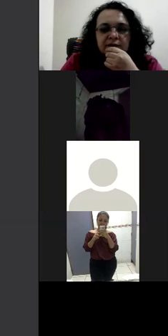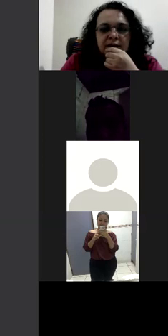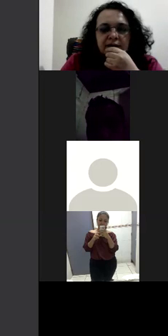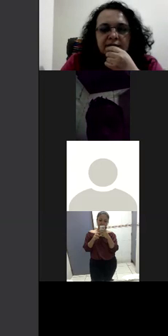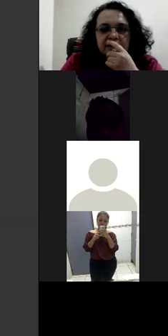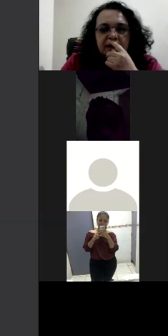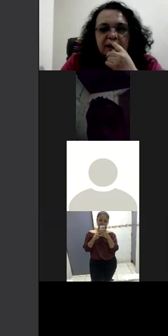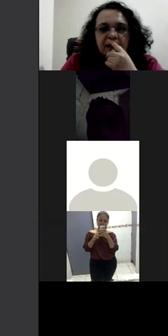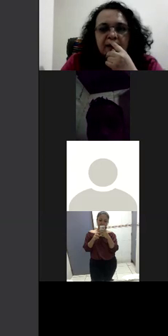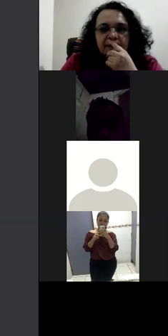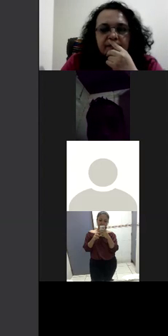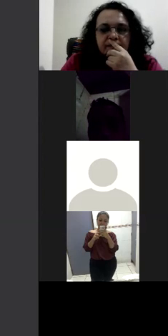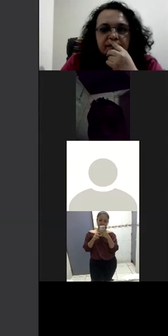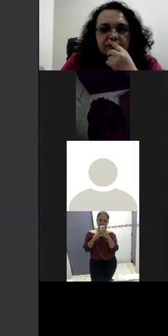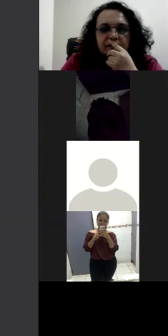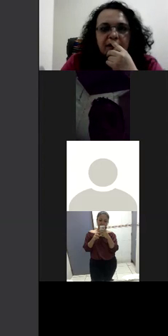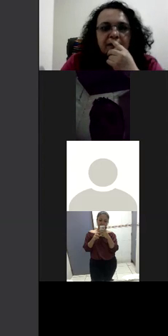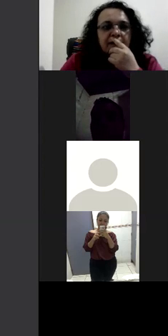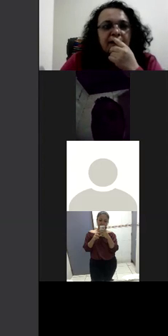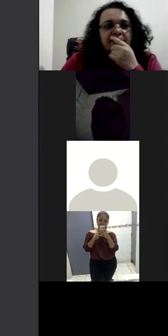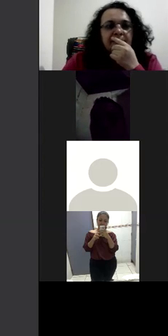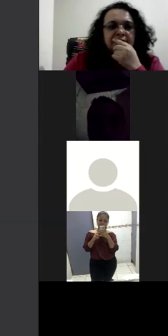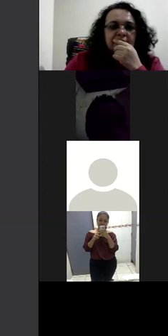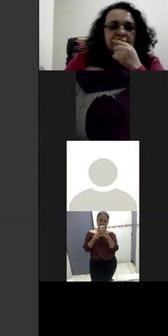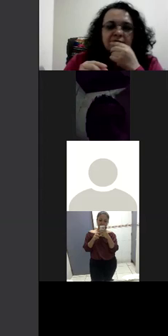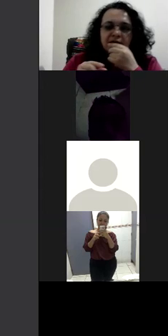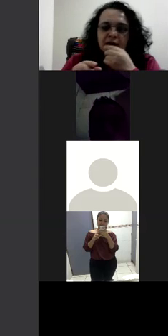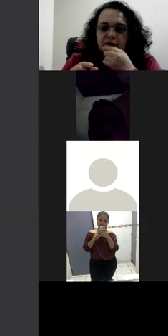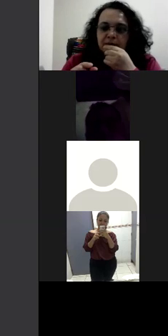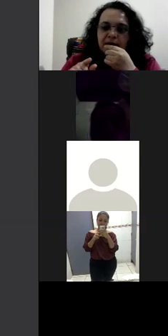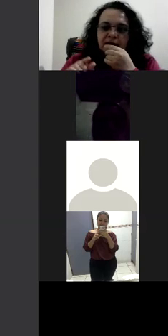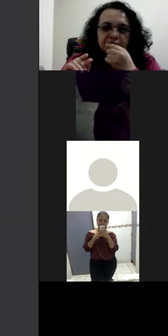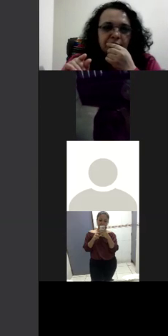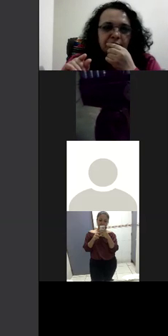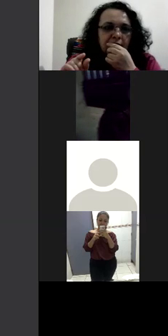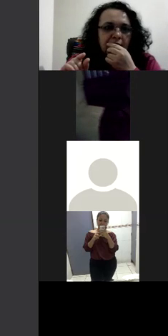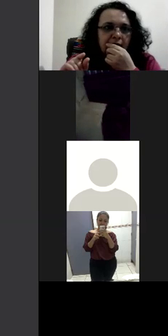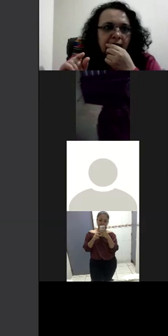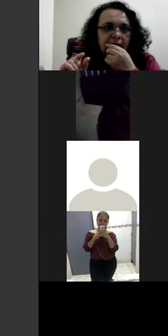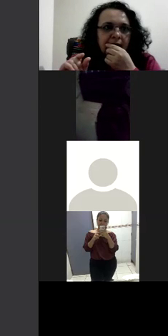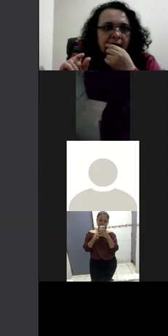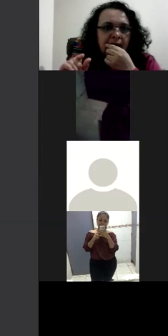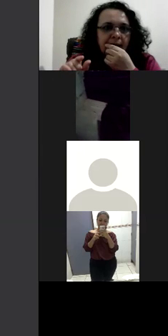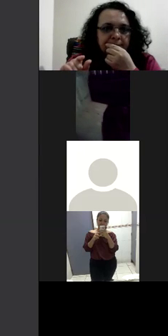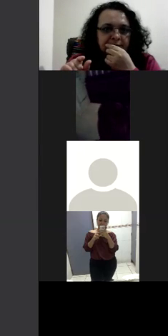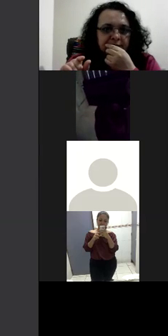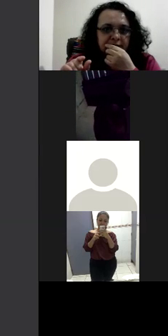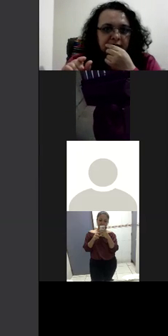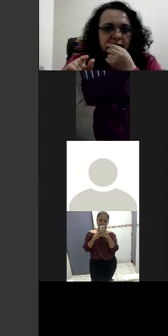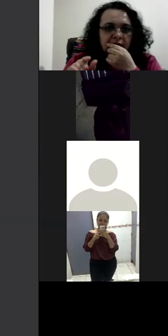Otros containers serían en la farmacia. You may ask for